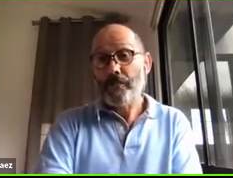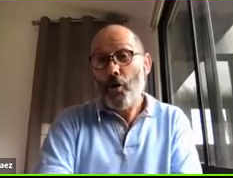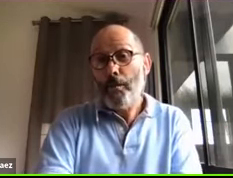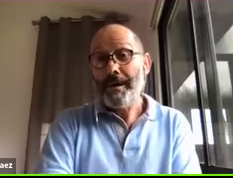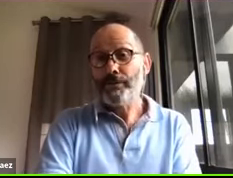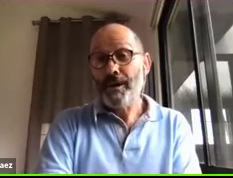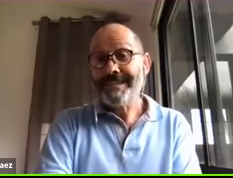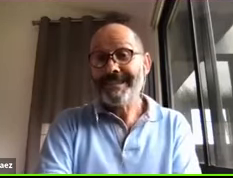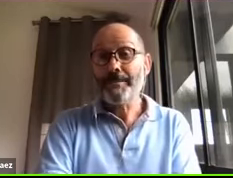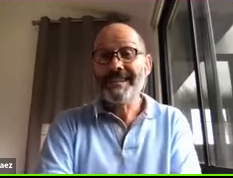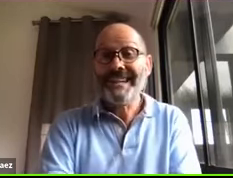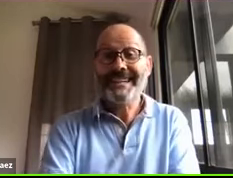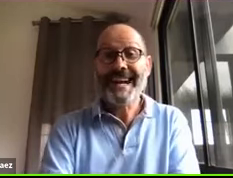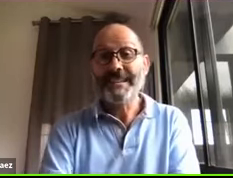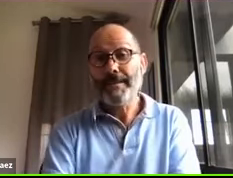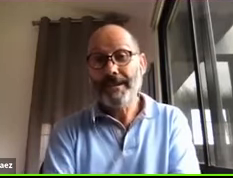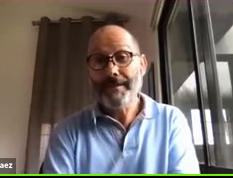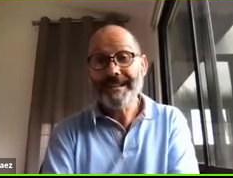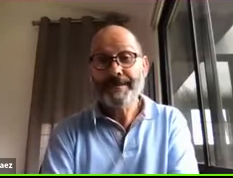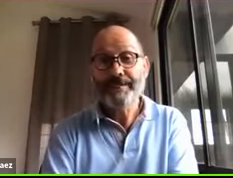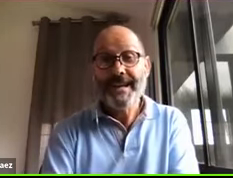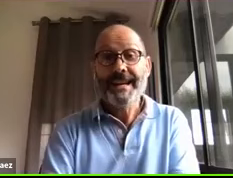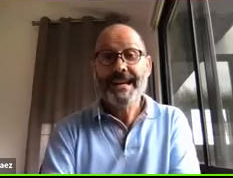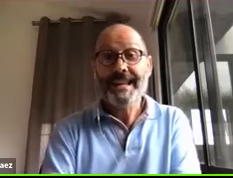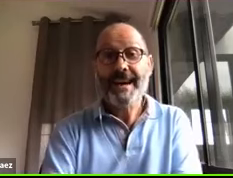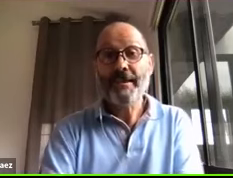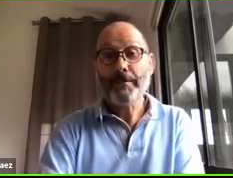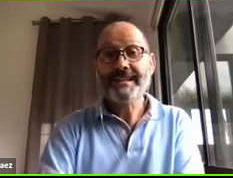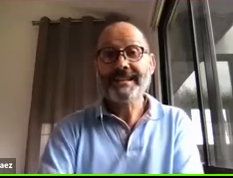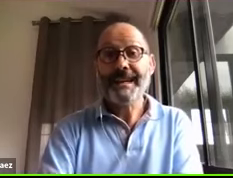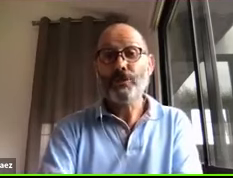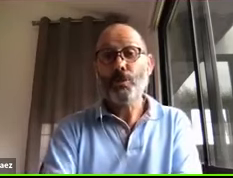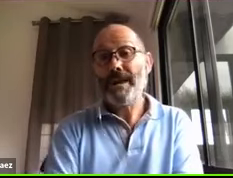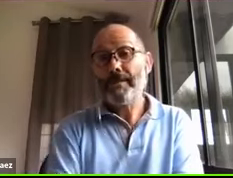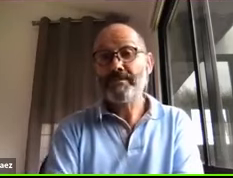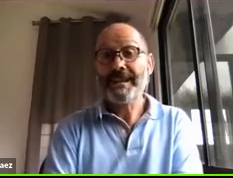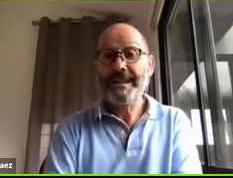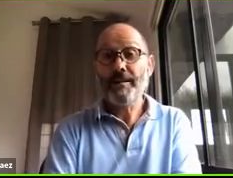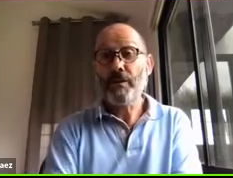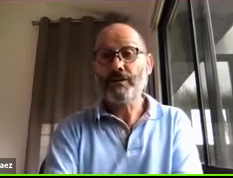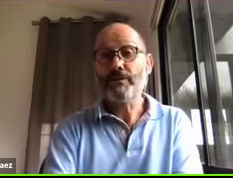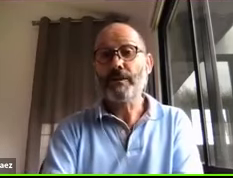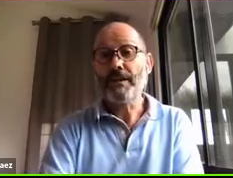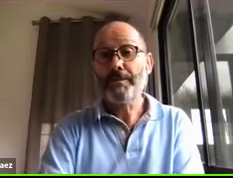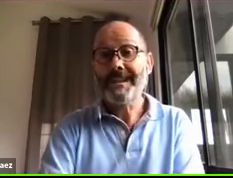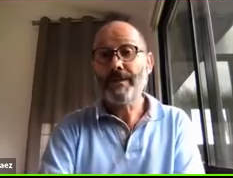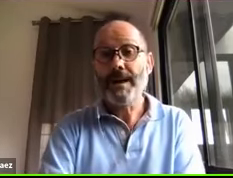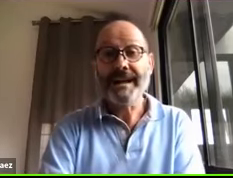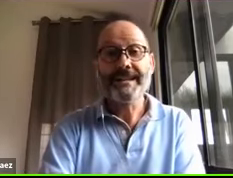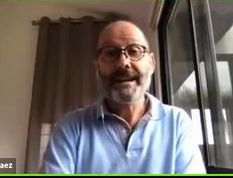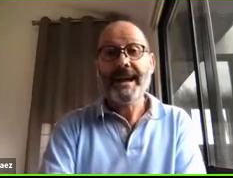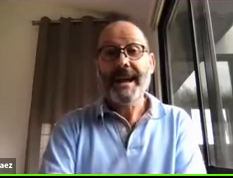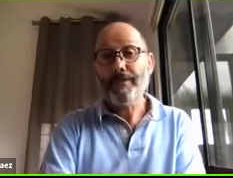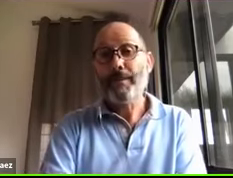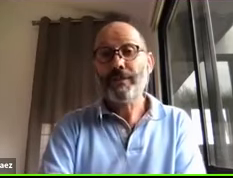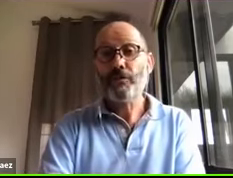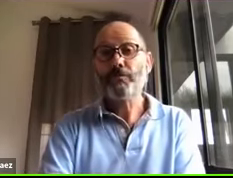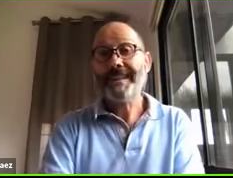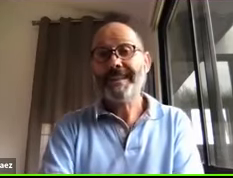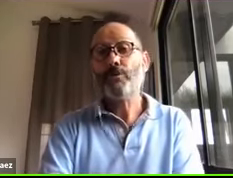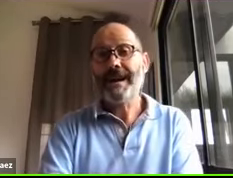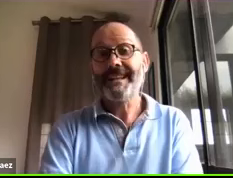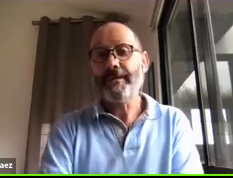con personas que se presentan a sí mismas y narran presentando una perspectiva o situaciones particulares en